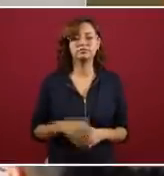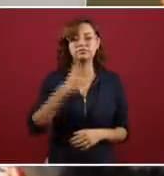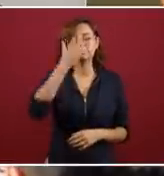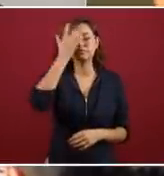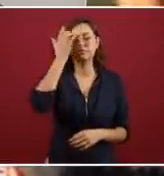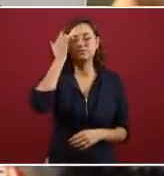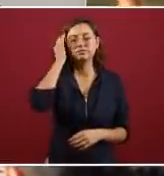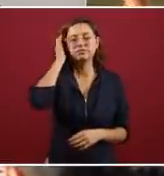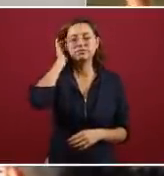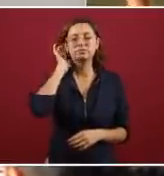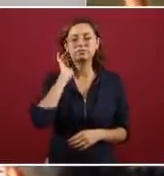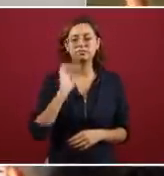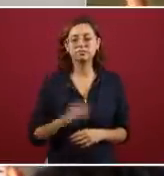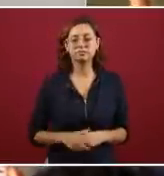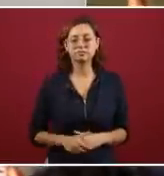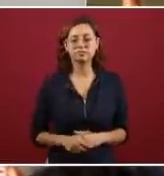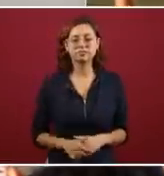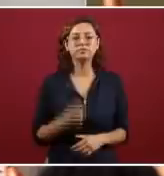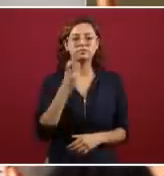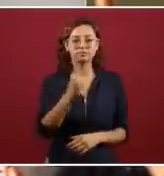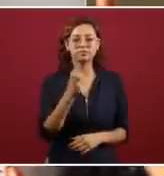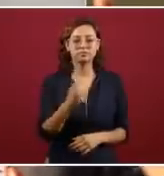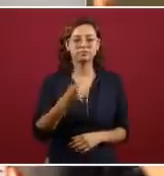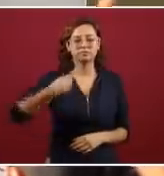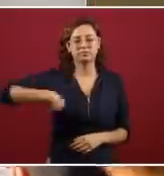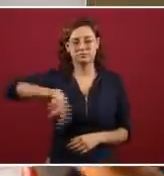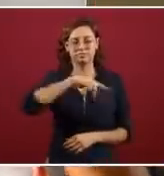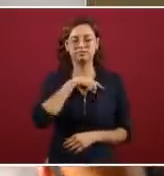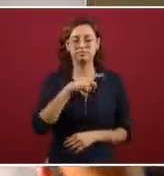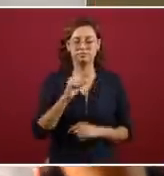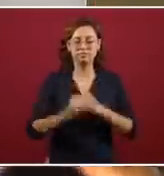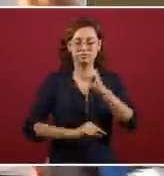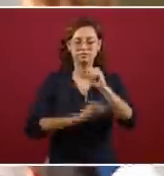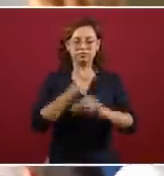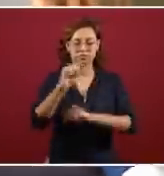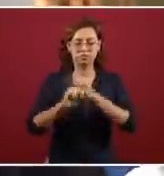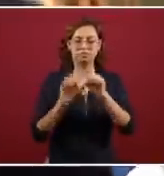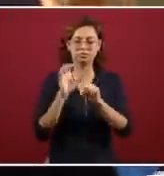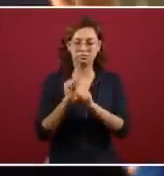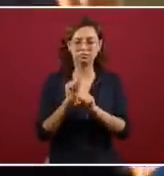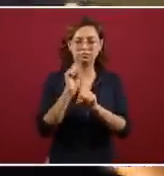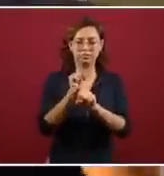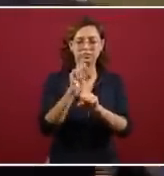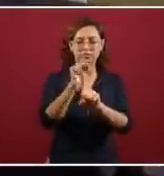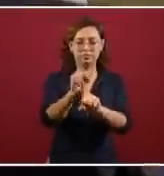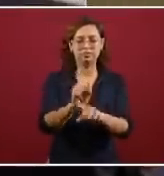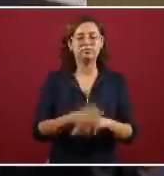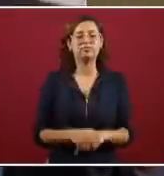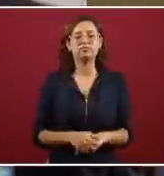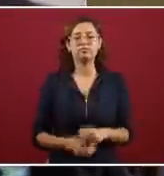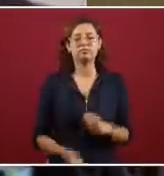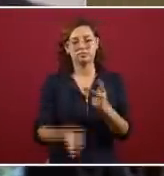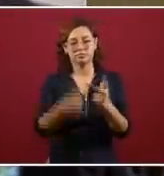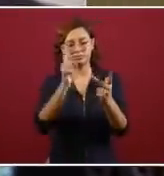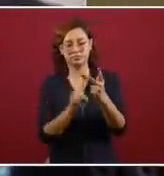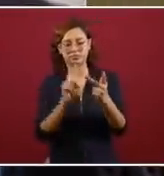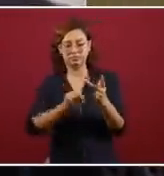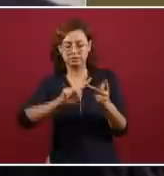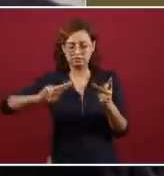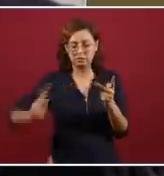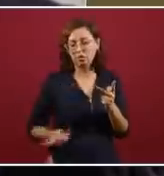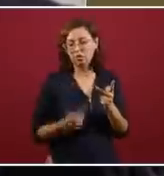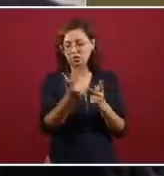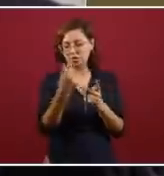Eso es lo que tenemos que conseguir poco a poco. Y la siguiente pregunta, presidente, la voy a leer para ser preciso.